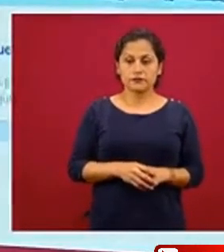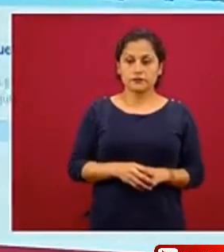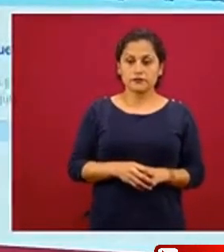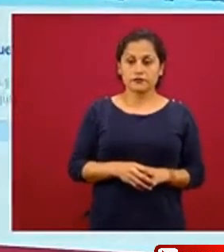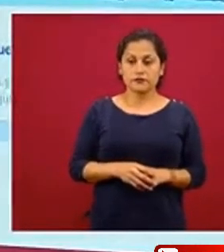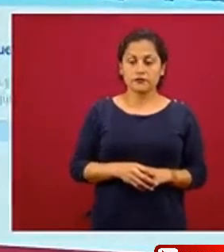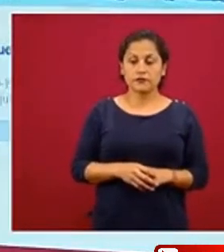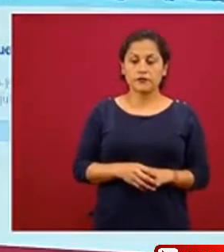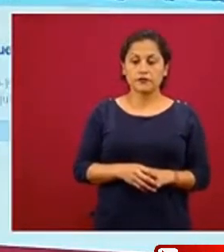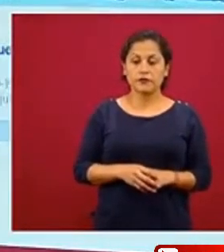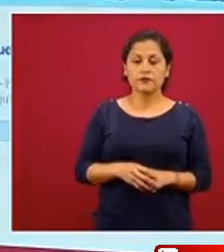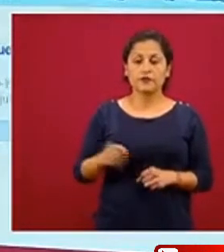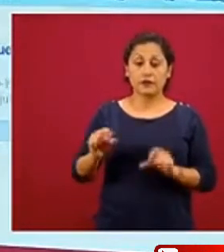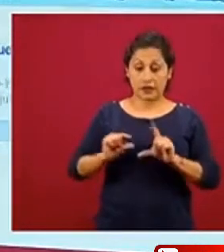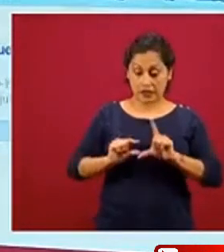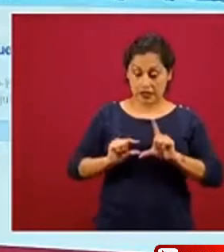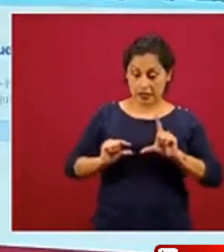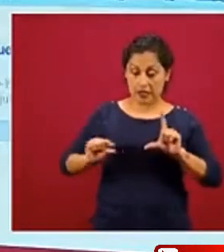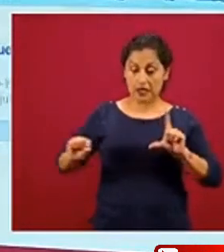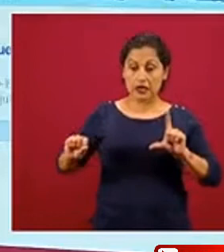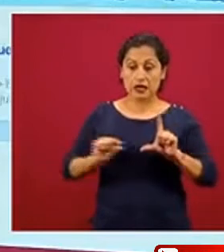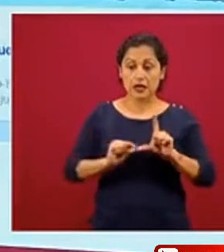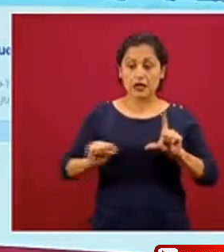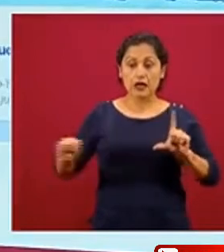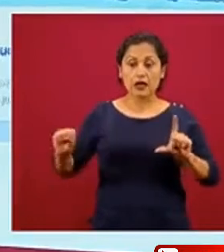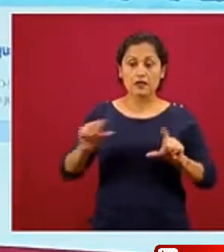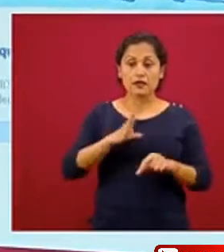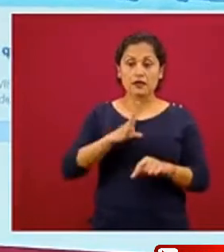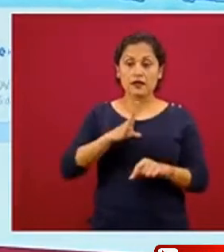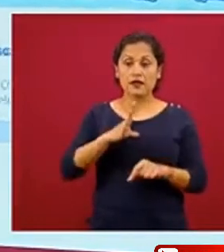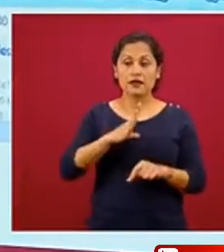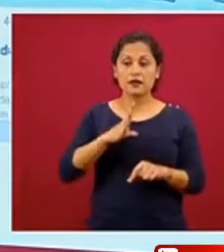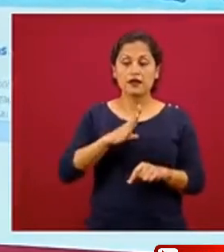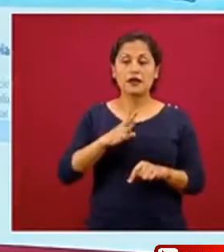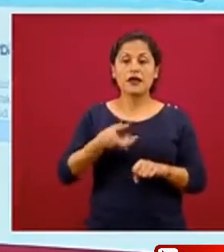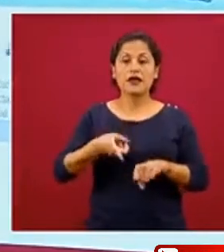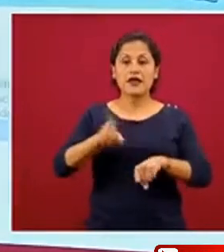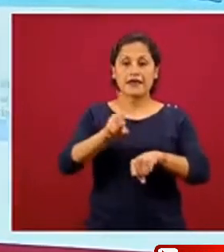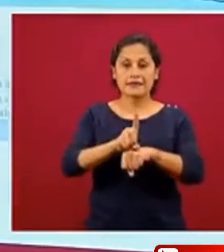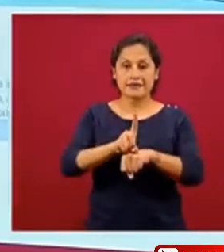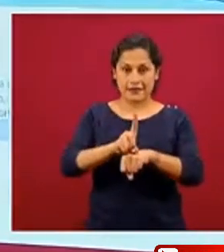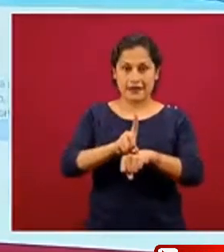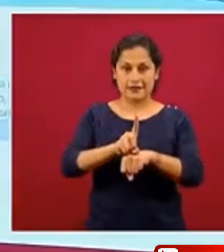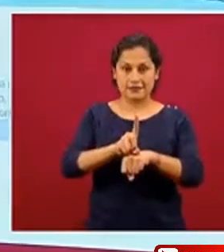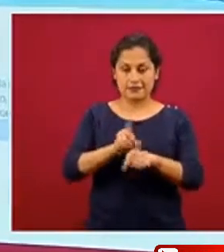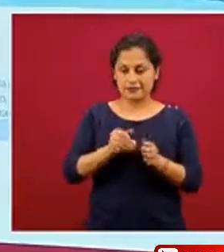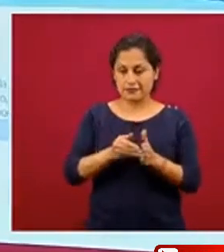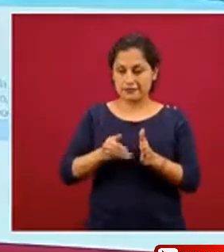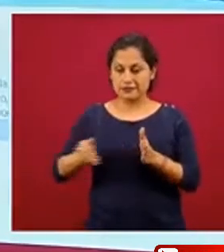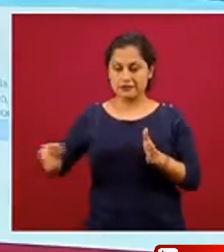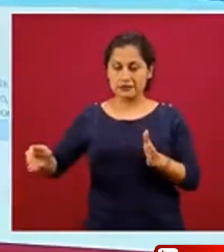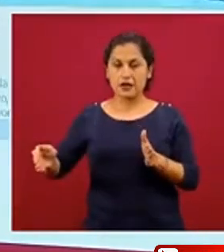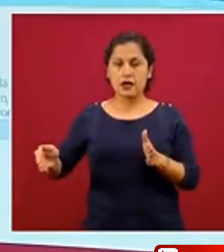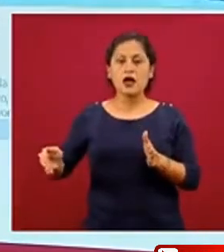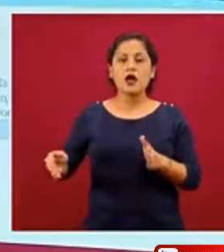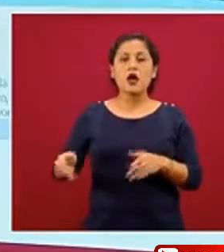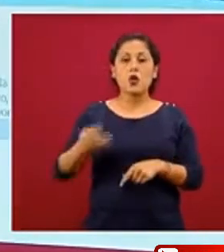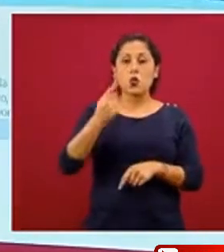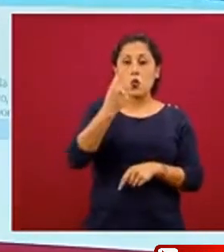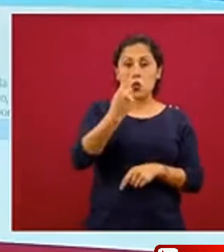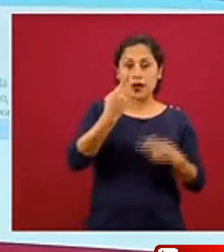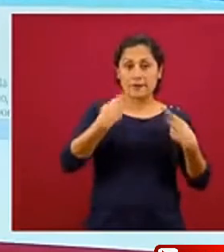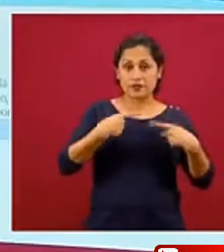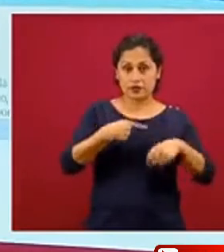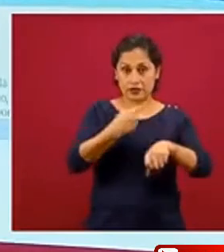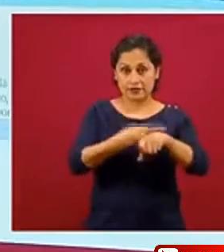días transcurridos desde que se alcanzó un caso por millón de habitantes. Un caso por millón de habitantes.